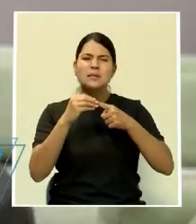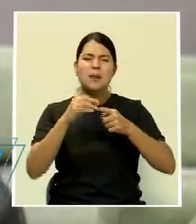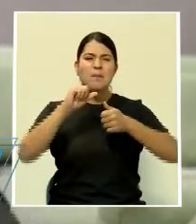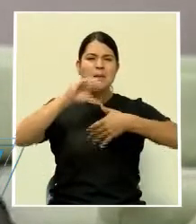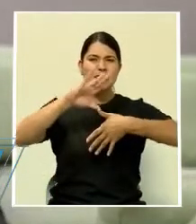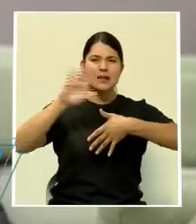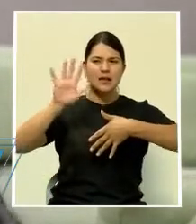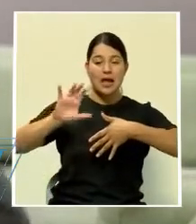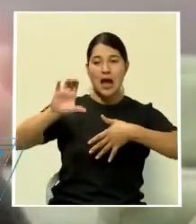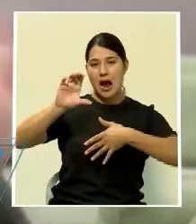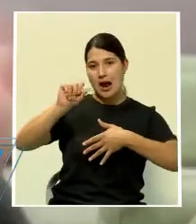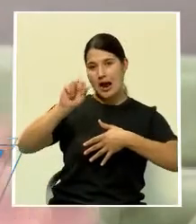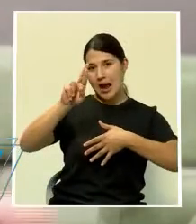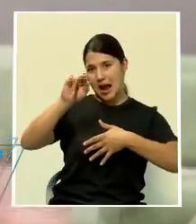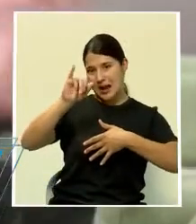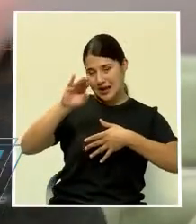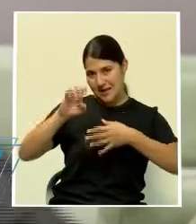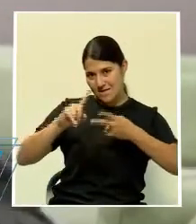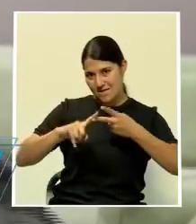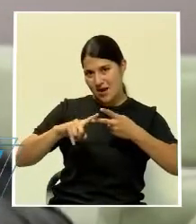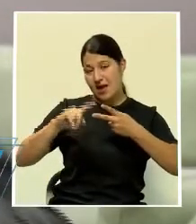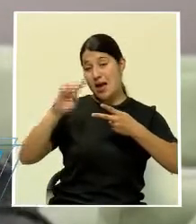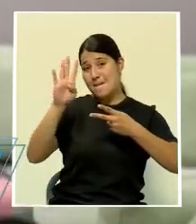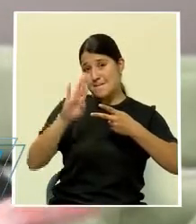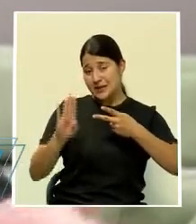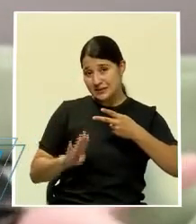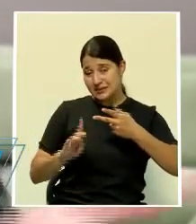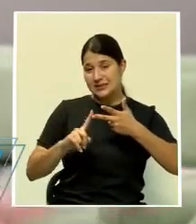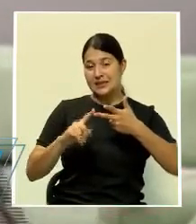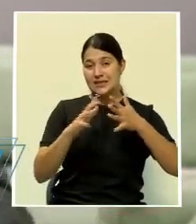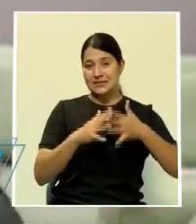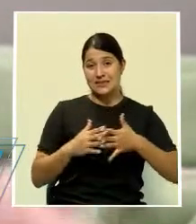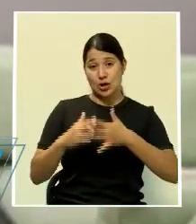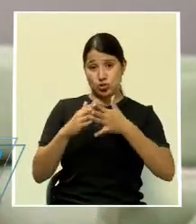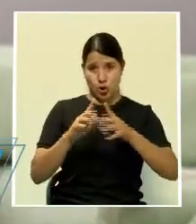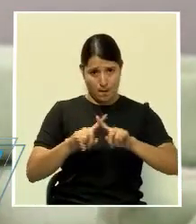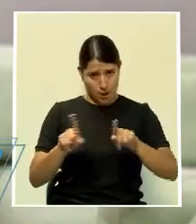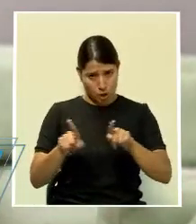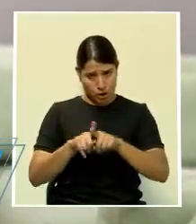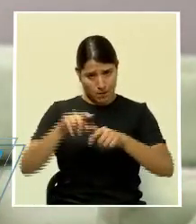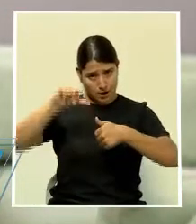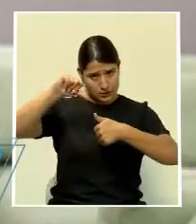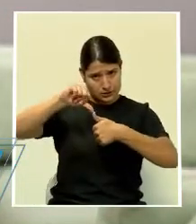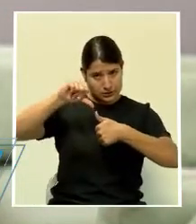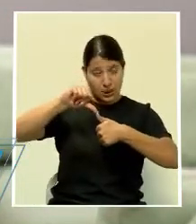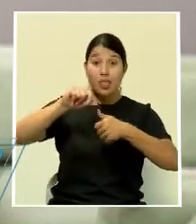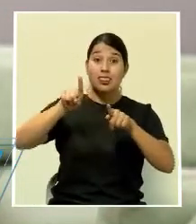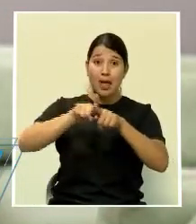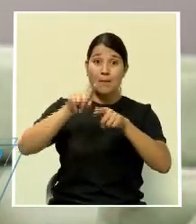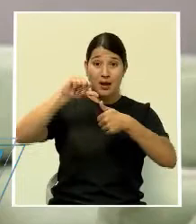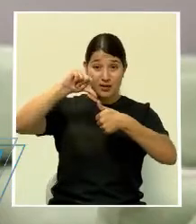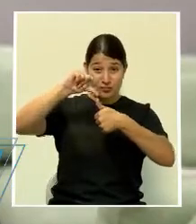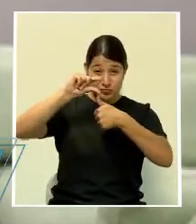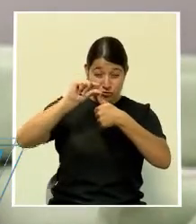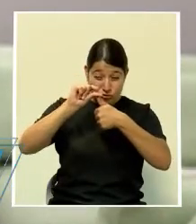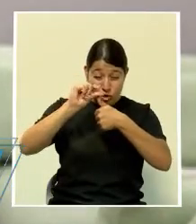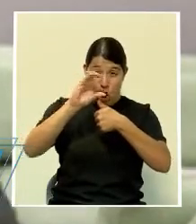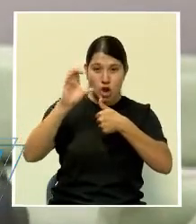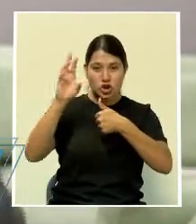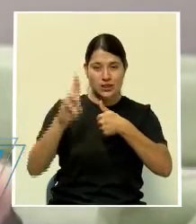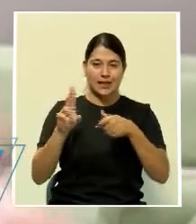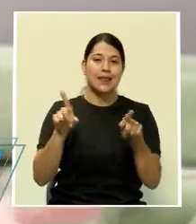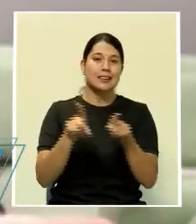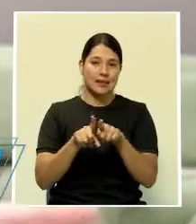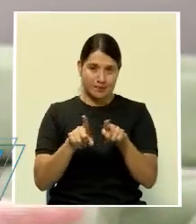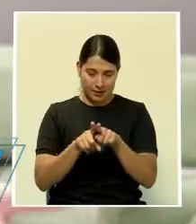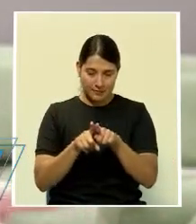Caribe, Brasil, los Estados Unidos, pero también en nuestra América Central y en nuestra Costa Rica. Habría que decir, es